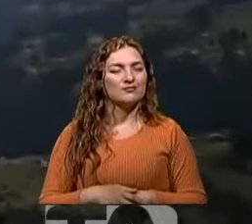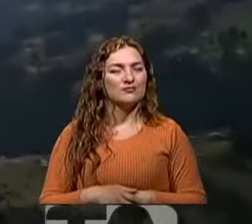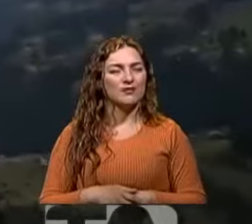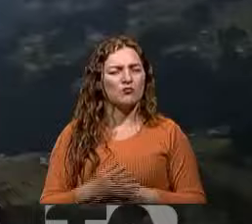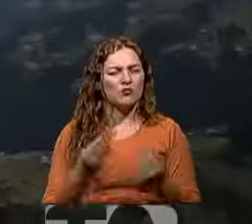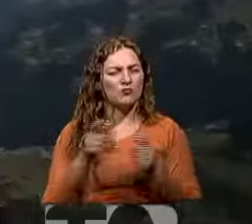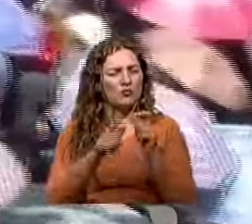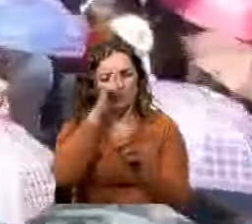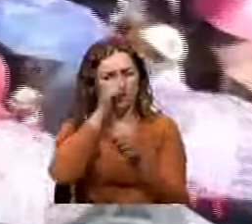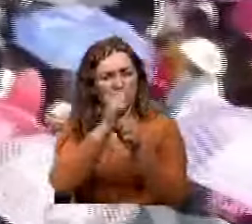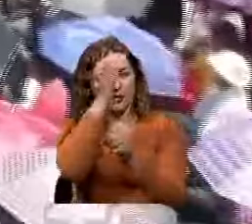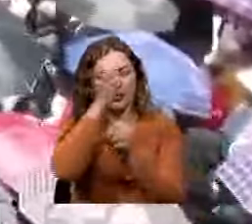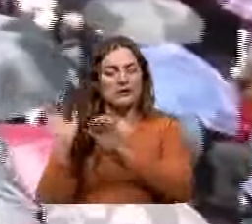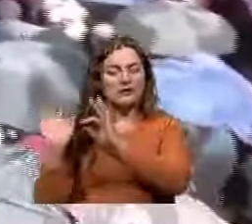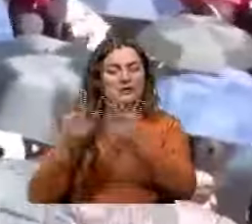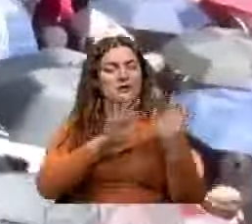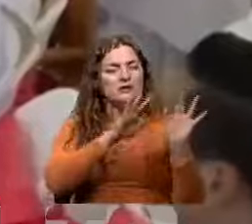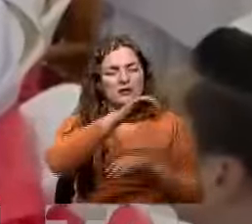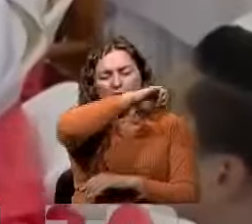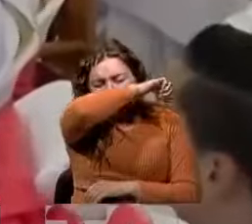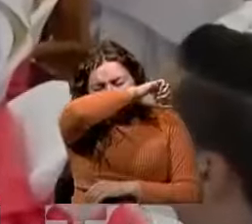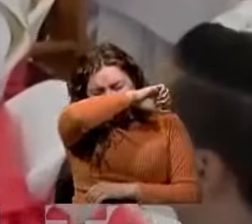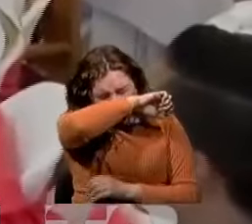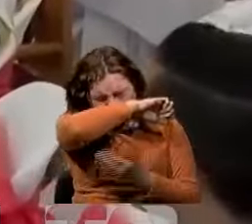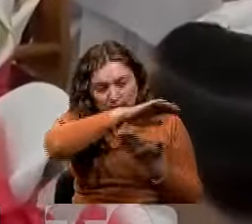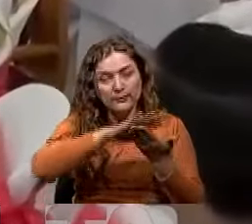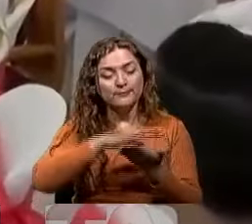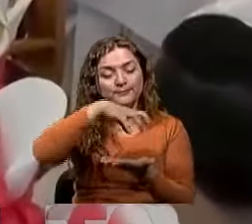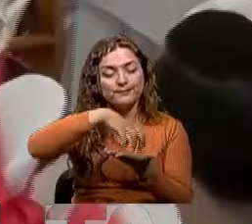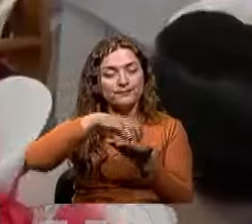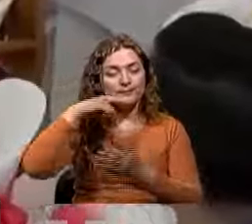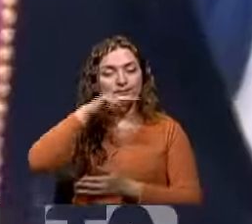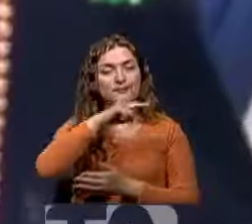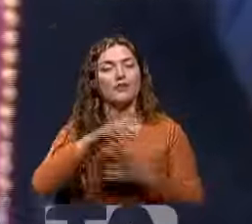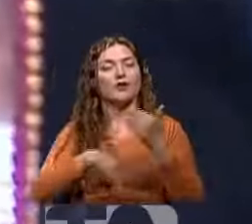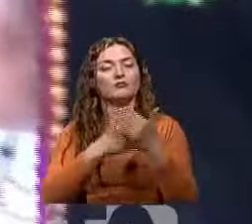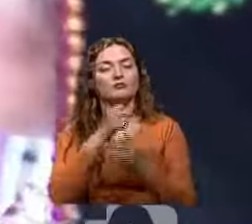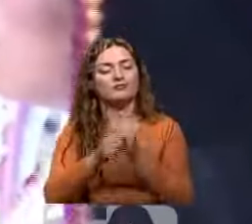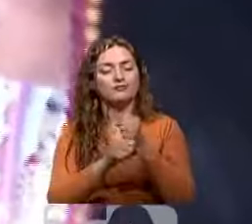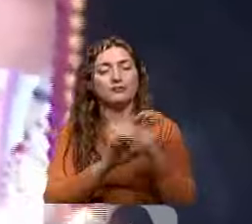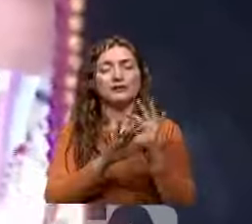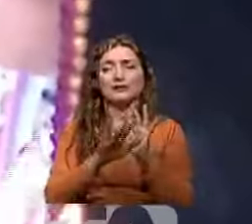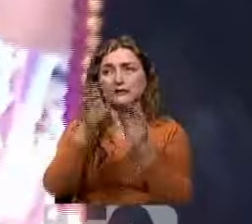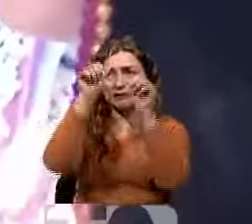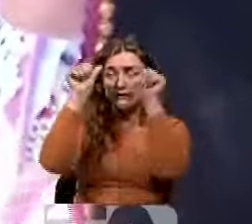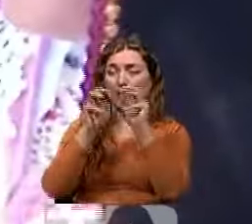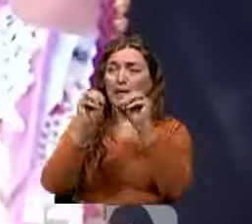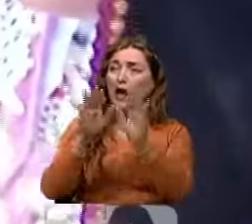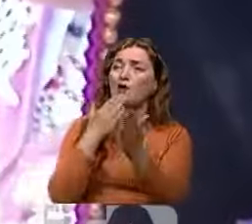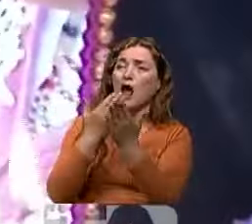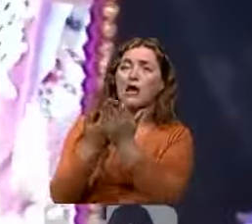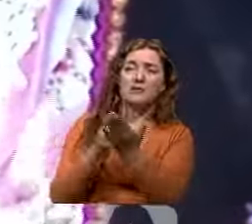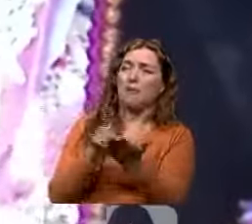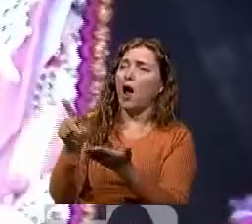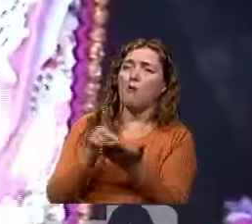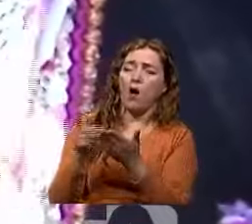acuden miles de devotos de la provincia del Cañar, el país y los migrantes que todos los años vienen a pagar favores a la Virgen. Este es un gran